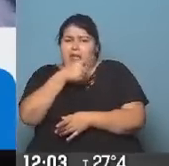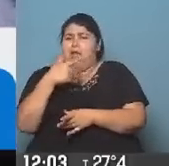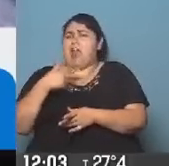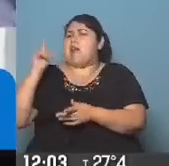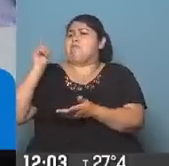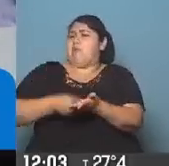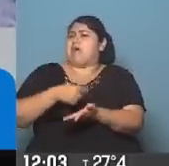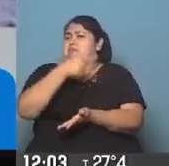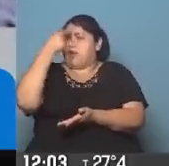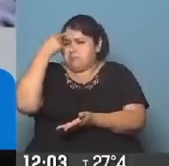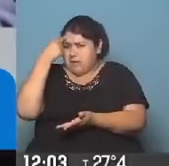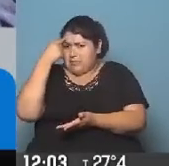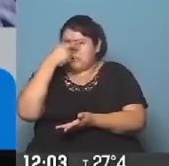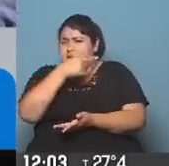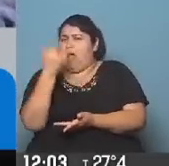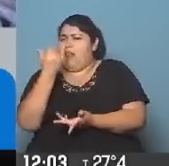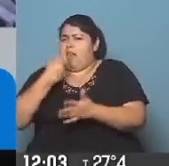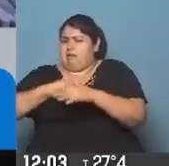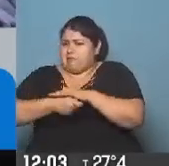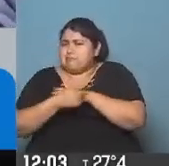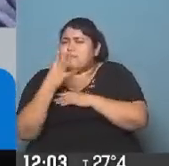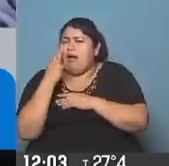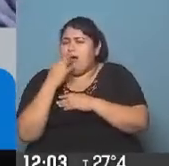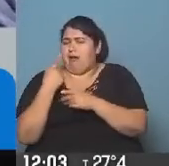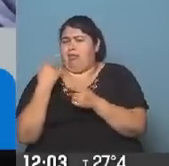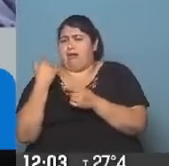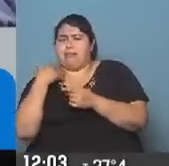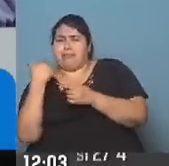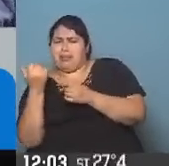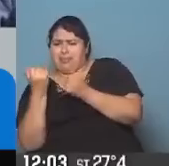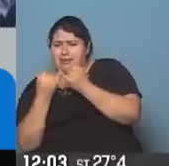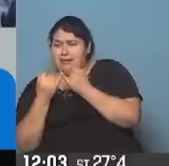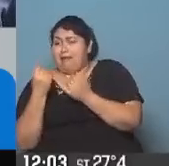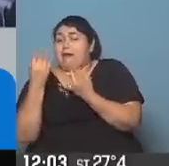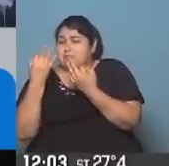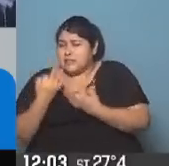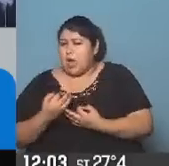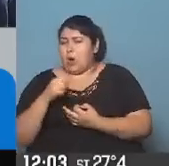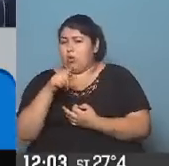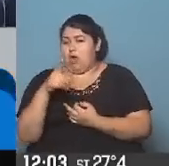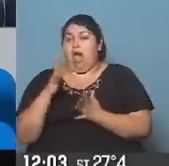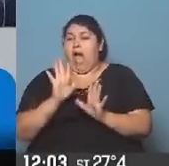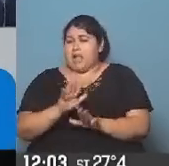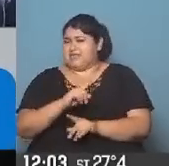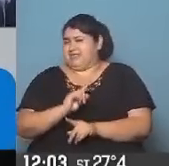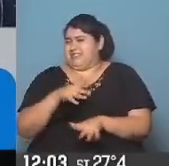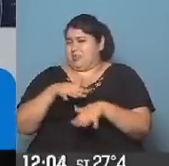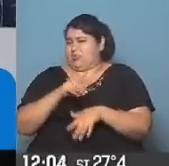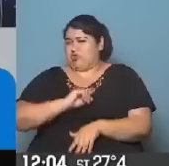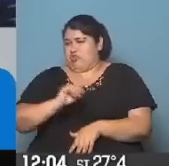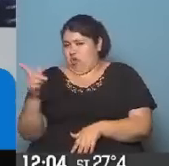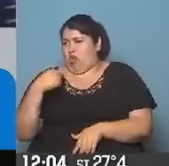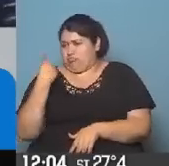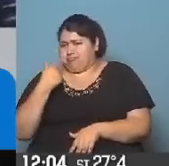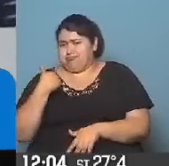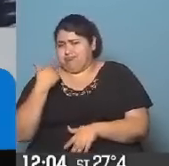eso. Si bien tuvo una complicidad con funcionarios que ya no están en el gobierno, o sea, bueno, pero no fue así. Nosotros tuvimos el respaldo